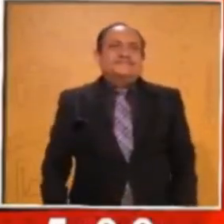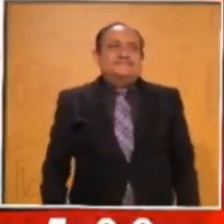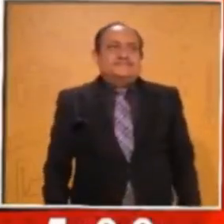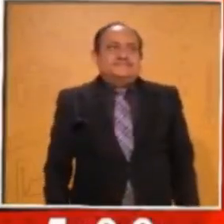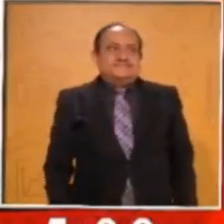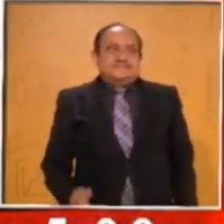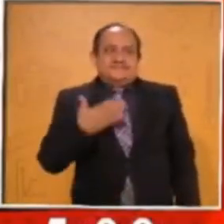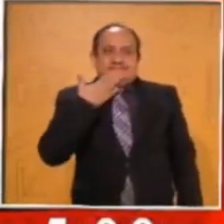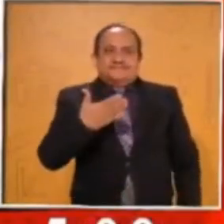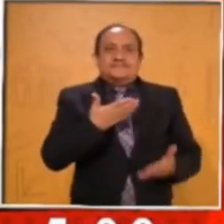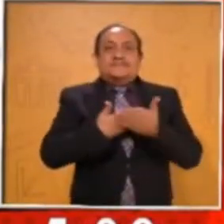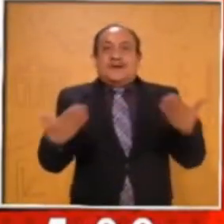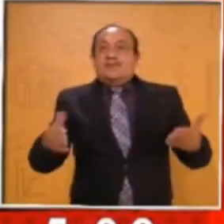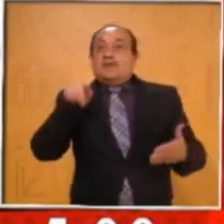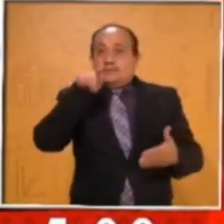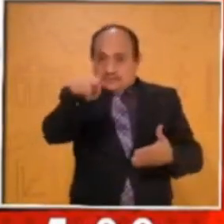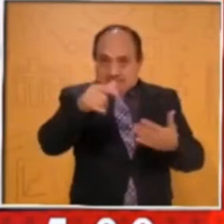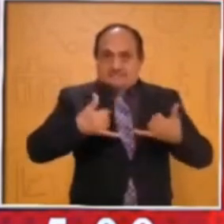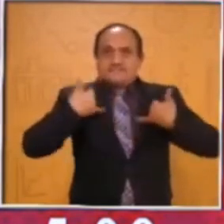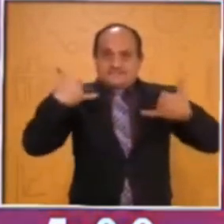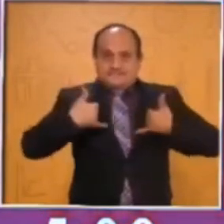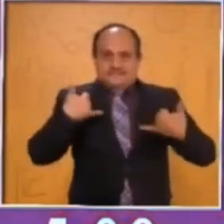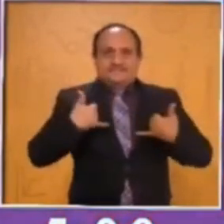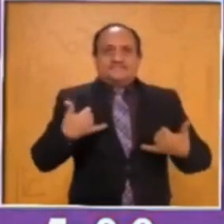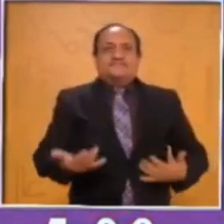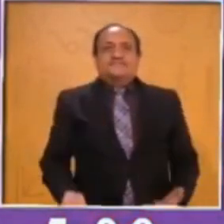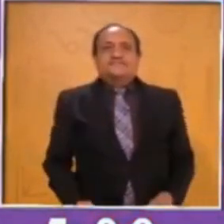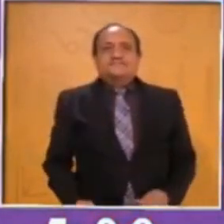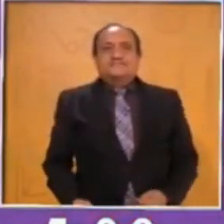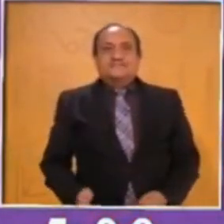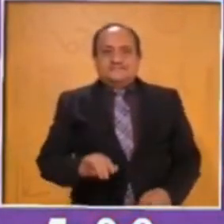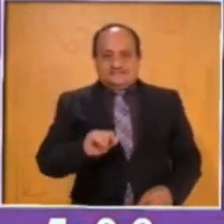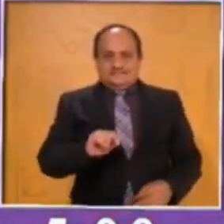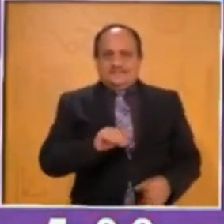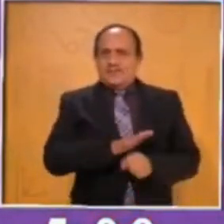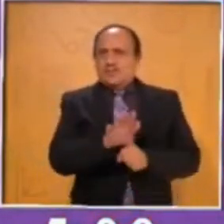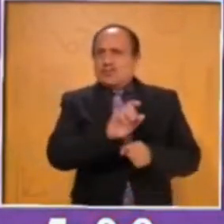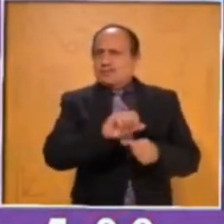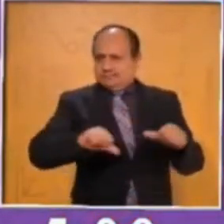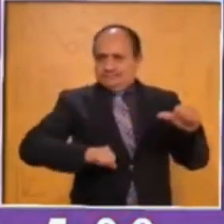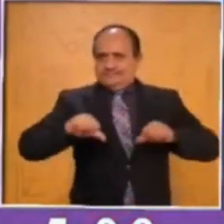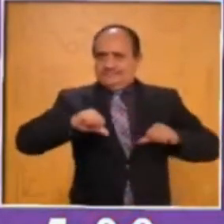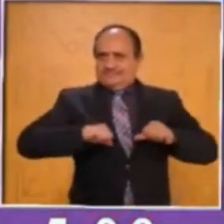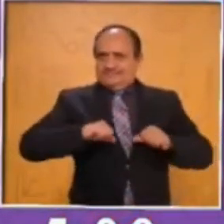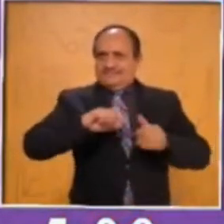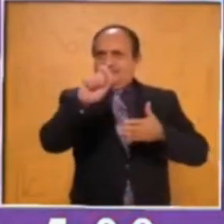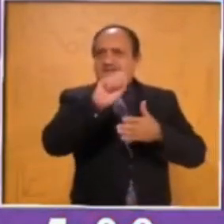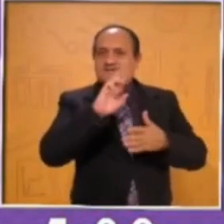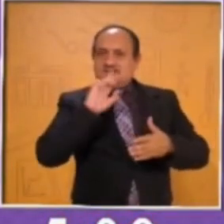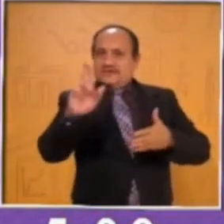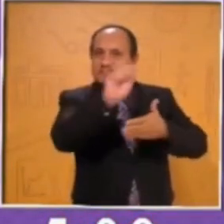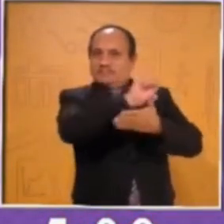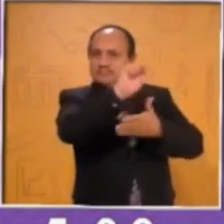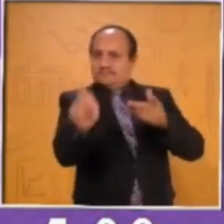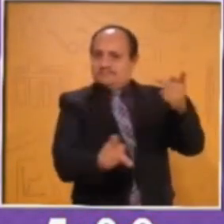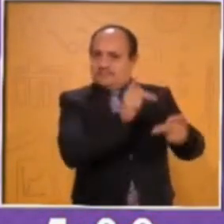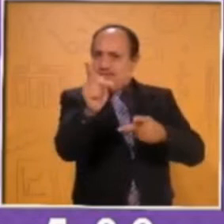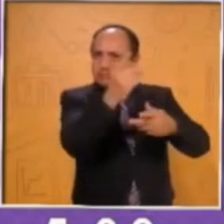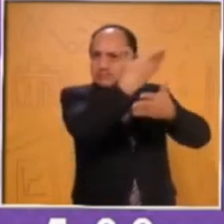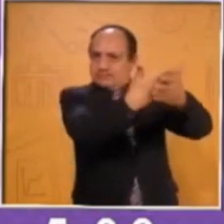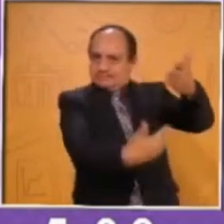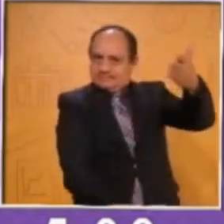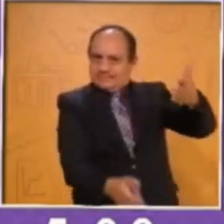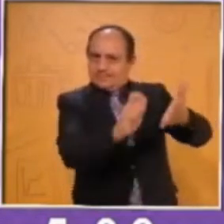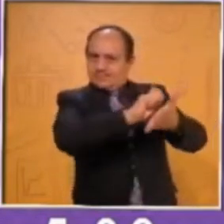Muy bien, ahora es turno de ustedes, muchachos. ¿Sí? ¿Cuál es la actividad? Hay que contestar las siguientes preguntas.